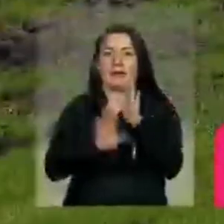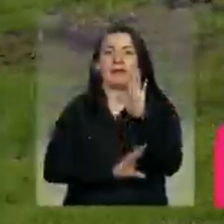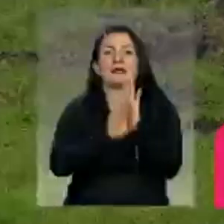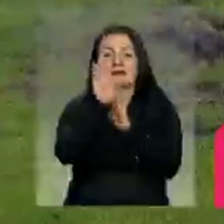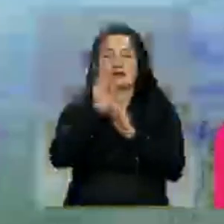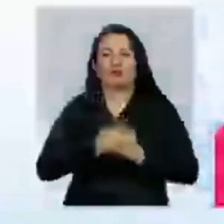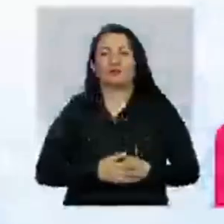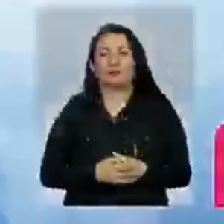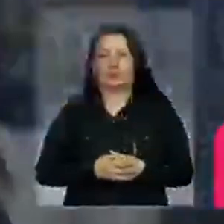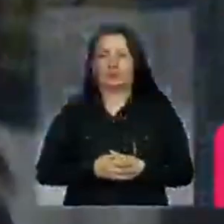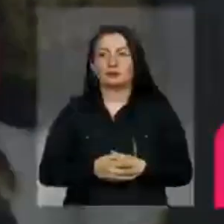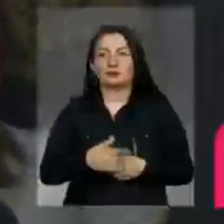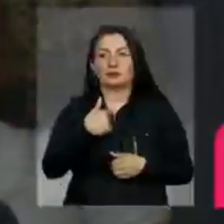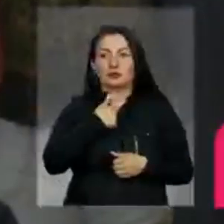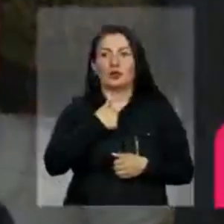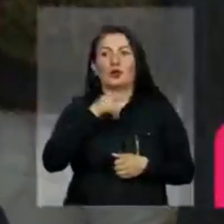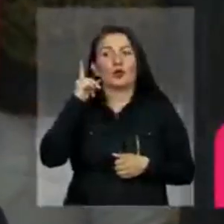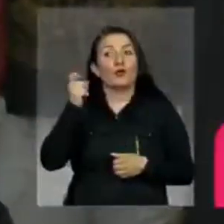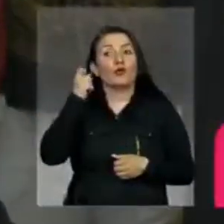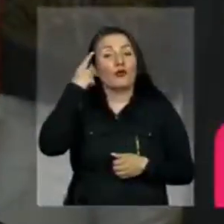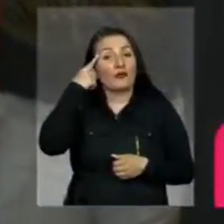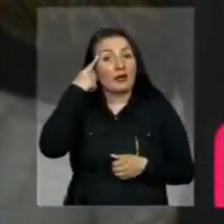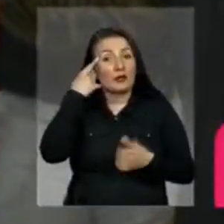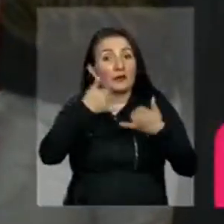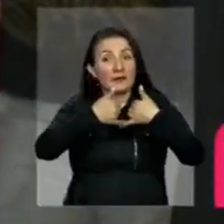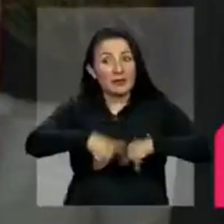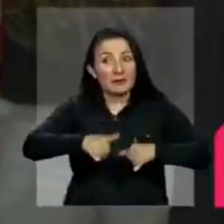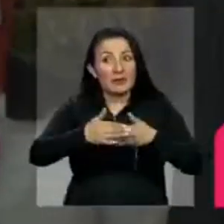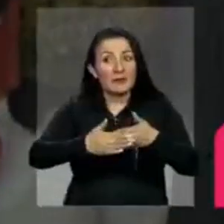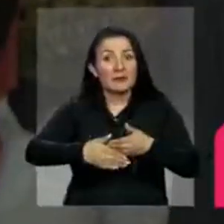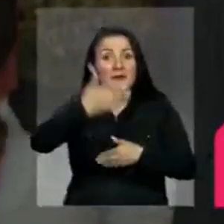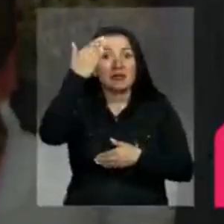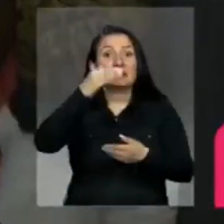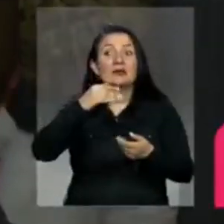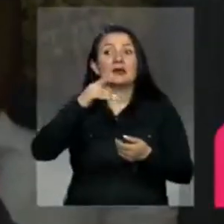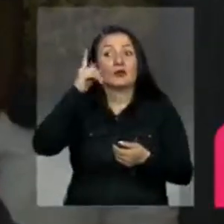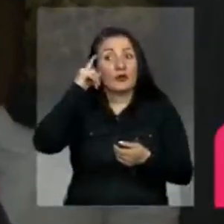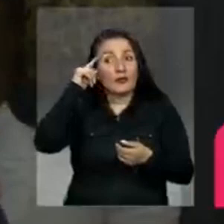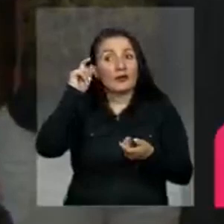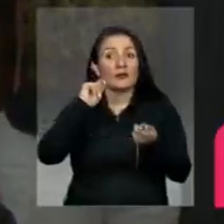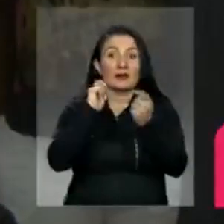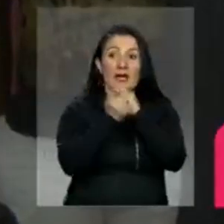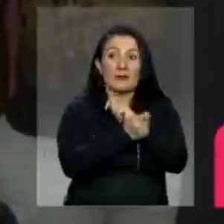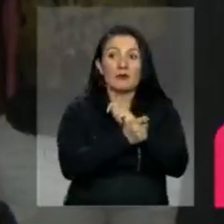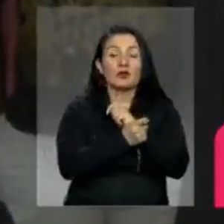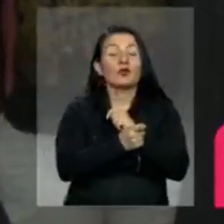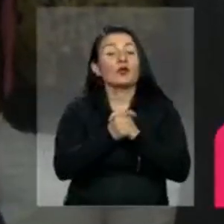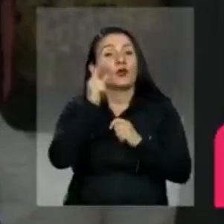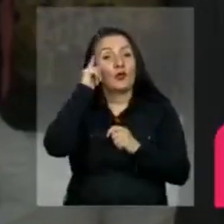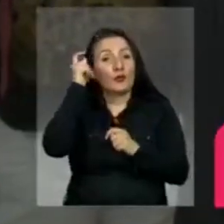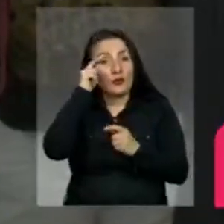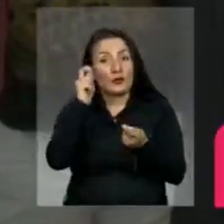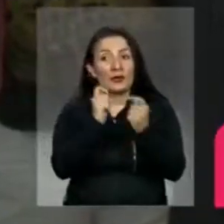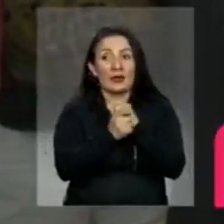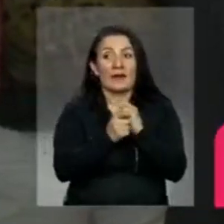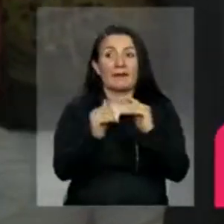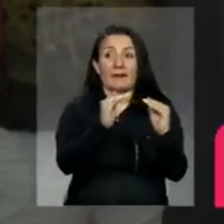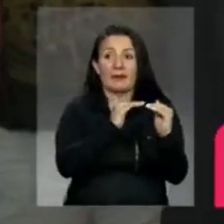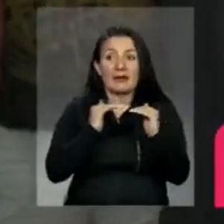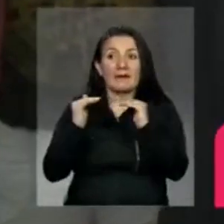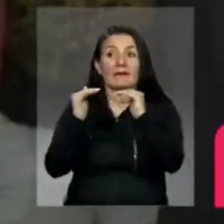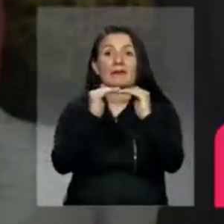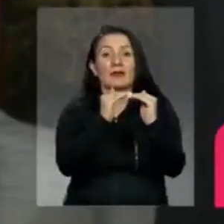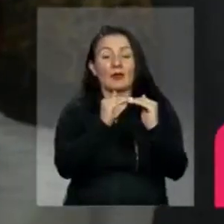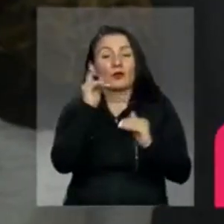anterior. Estoy terminando un gobierno, pero apenas empieza el gobierno del cambio, apenas empieza el gobierno de la equidad,